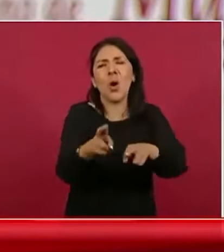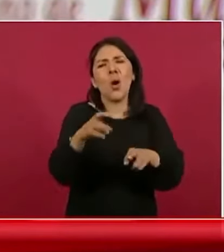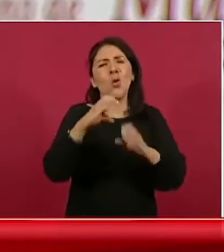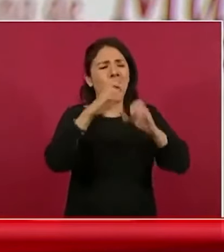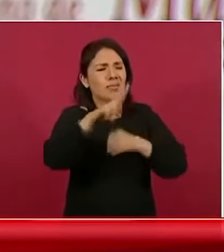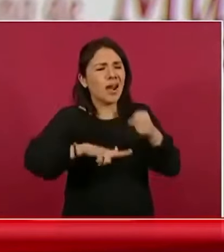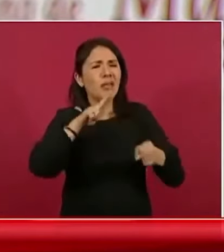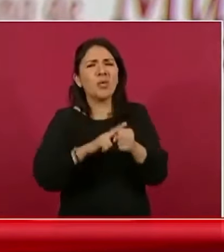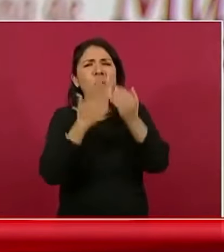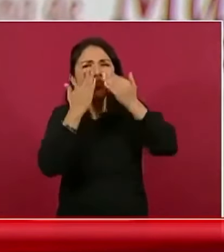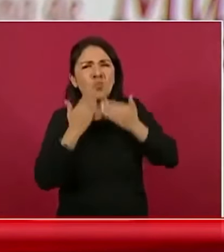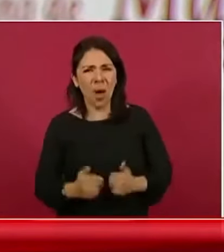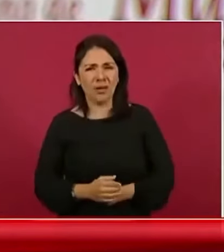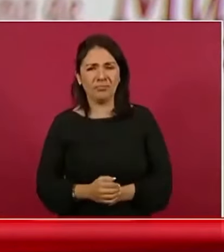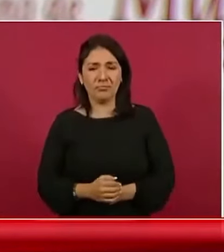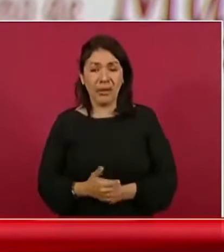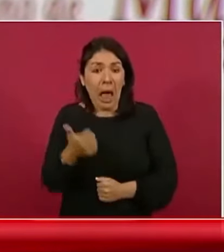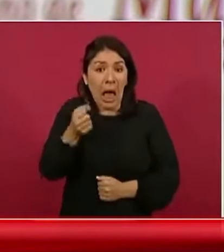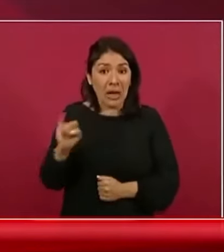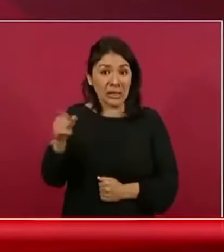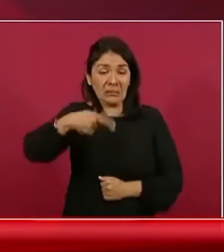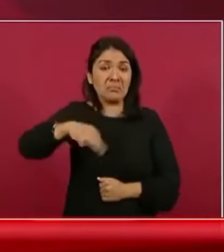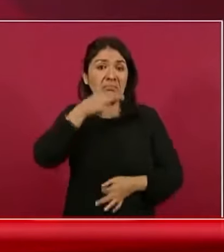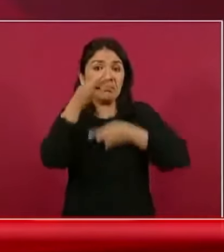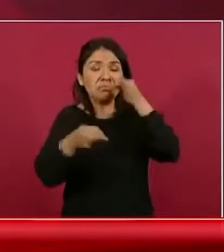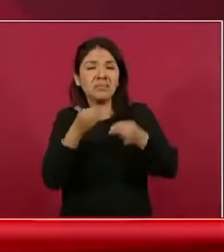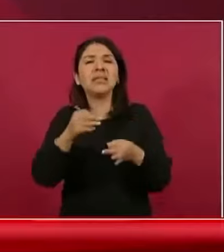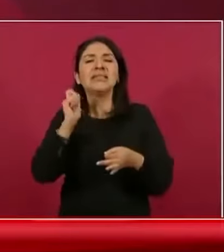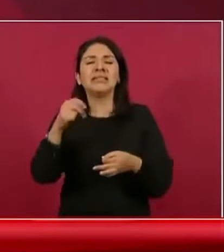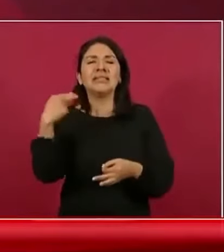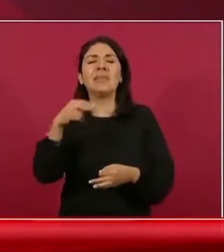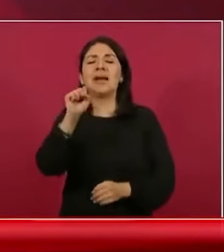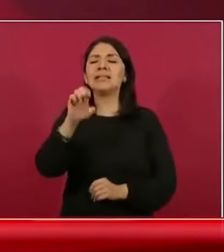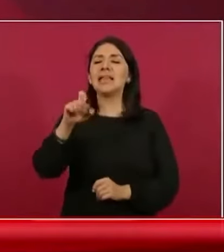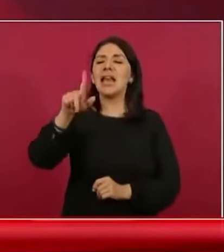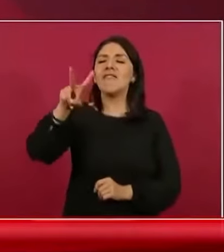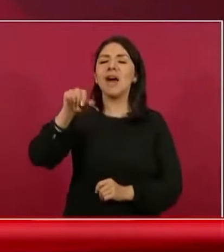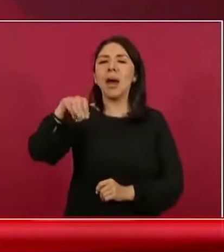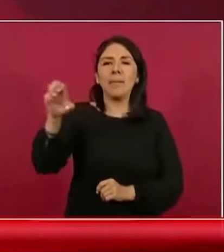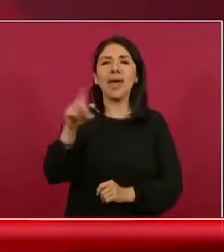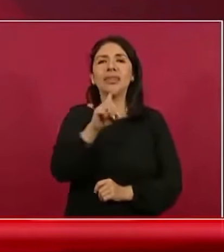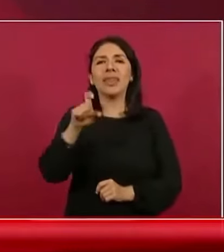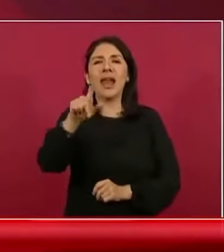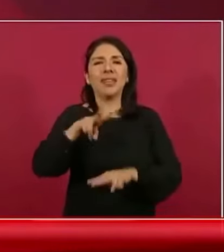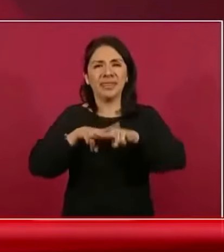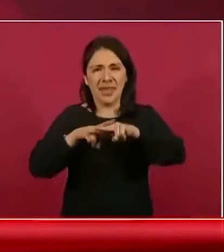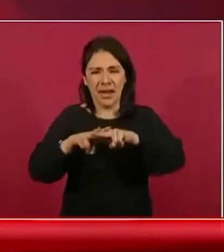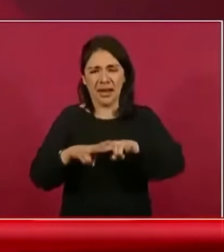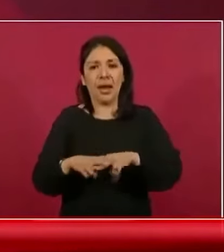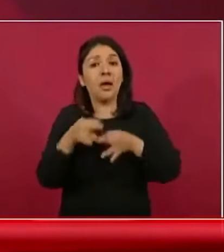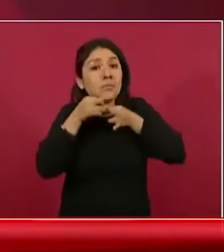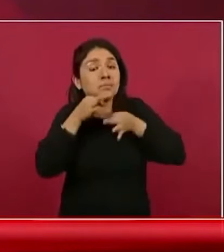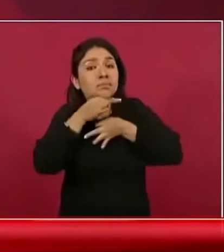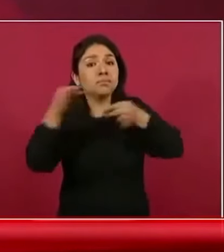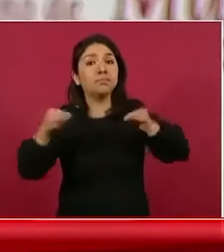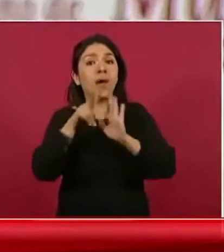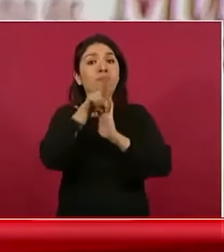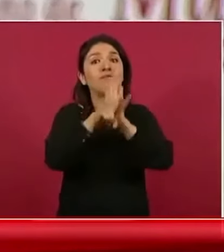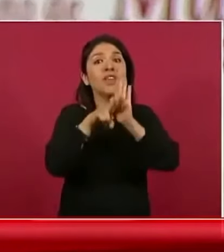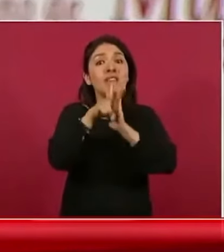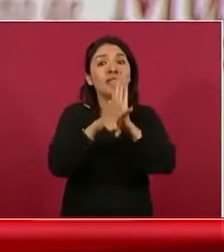ambiente como parte de la campaña sálvame del tren se difundió un vídeo que muestra